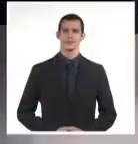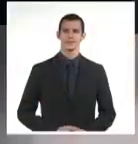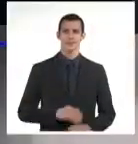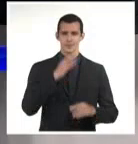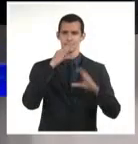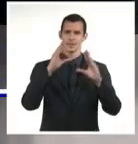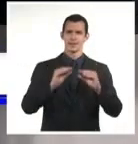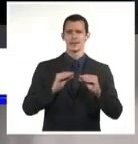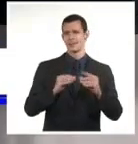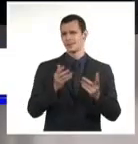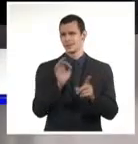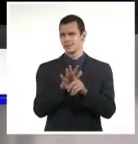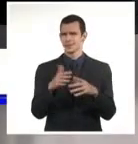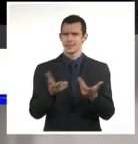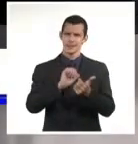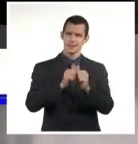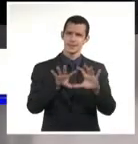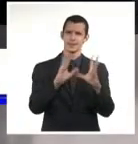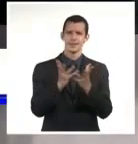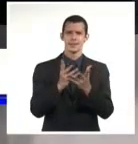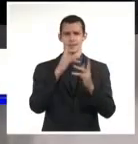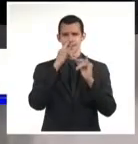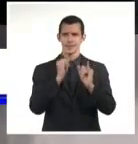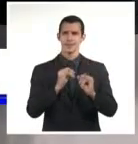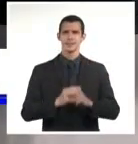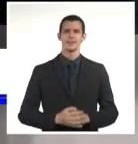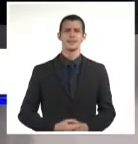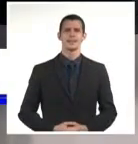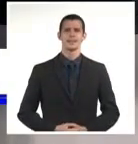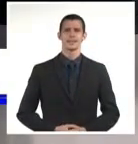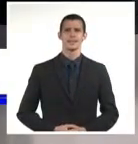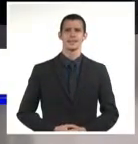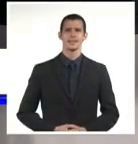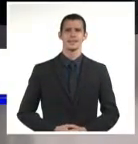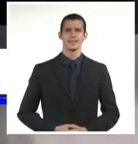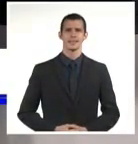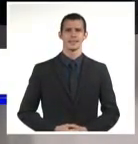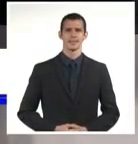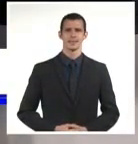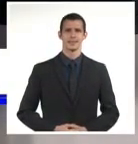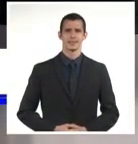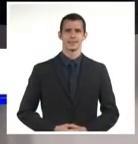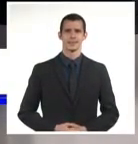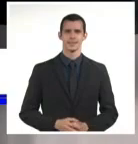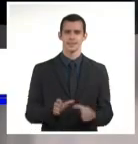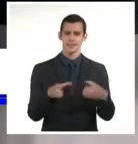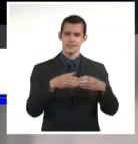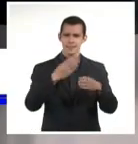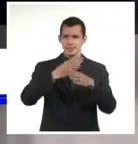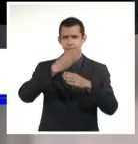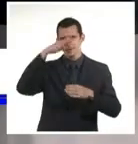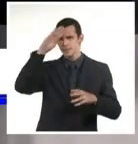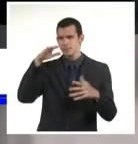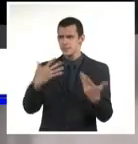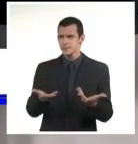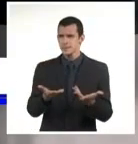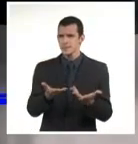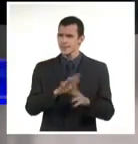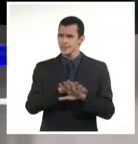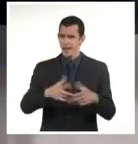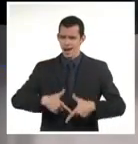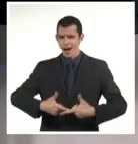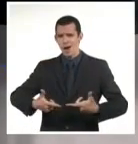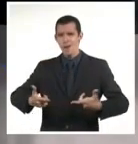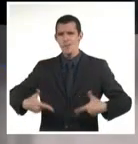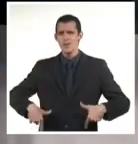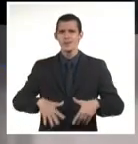Buenas noches, ya comenzamos nuestro segmento deportivo en la emisión estelar. La selección de Santiago de Cuba se proclamó hoy campeona